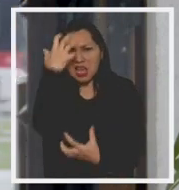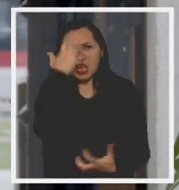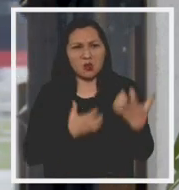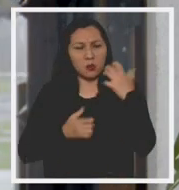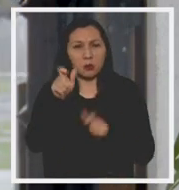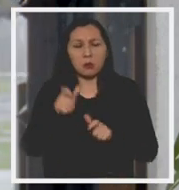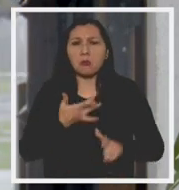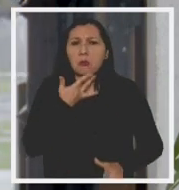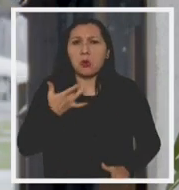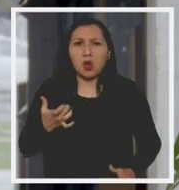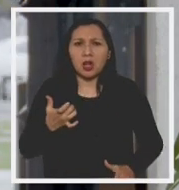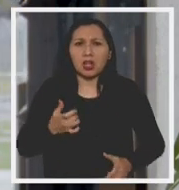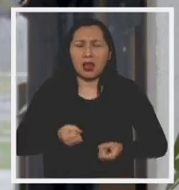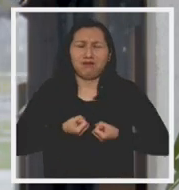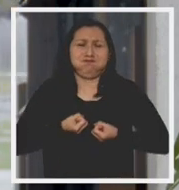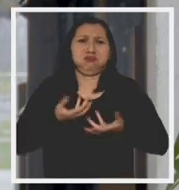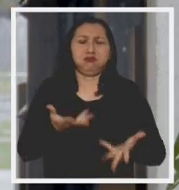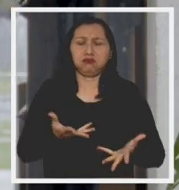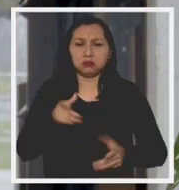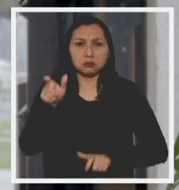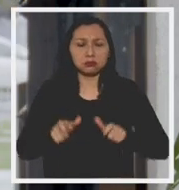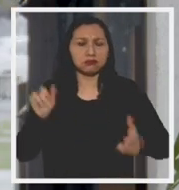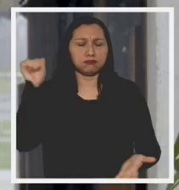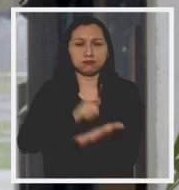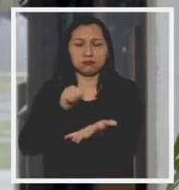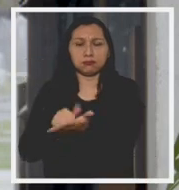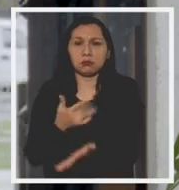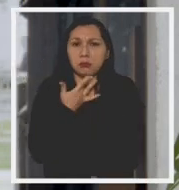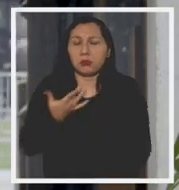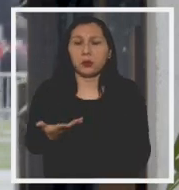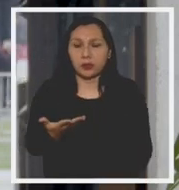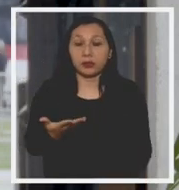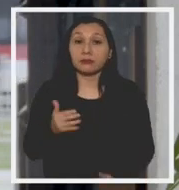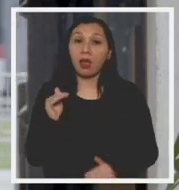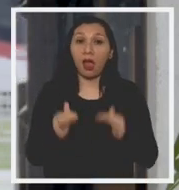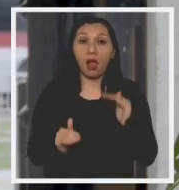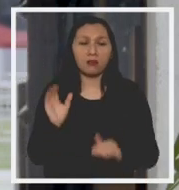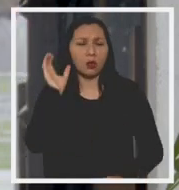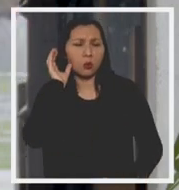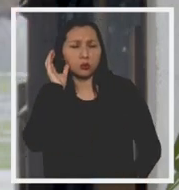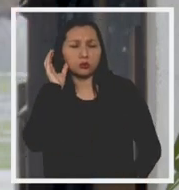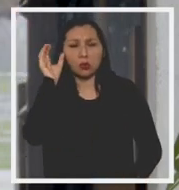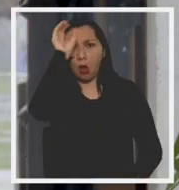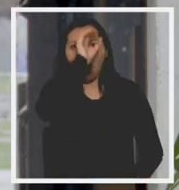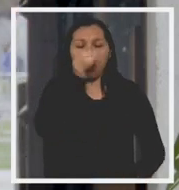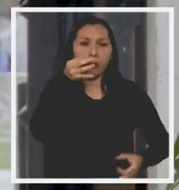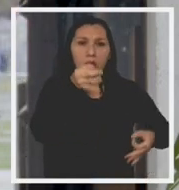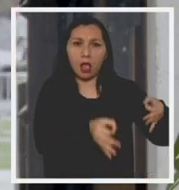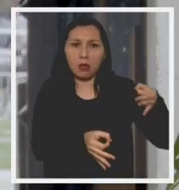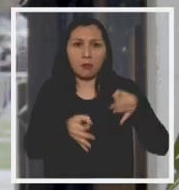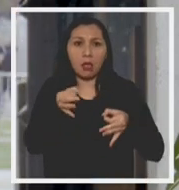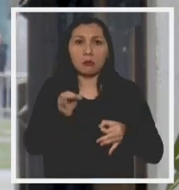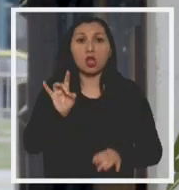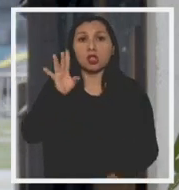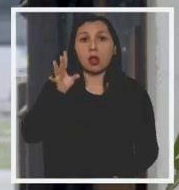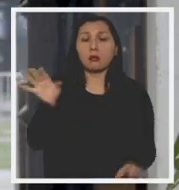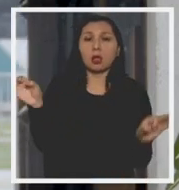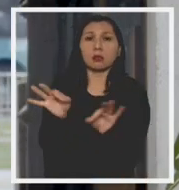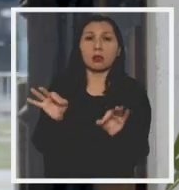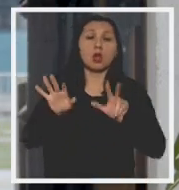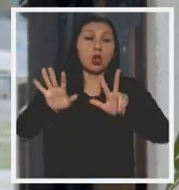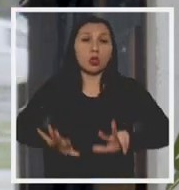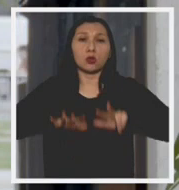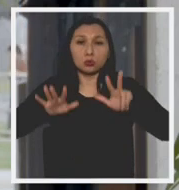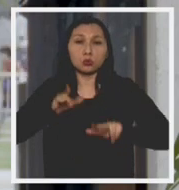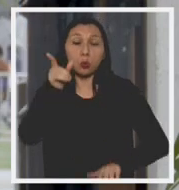enojo? ¿Por qué tanto desborde? Se escuchan a veces opiniones que se limitan a explicar el